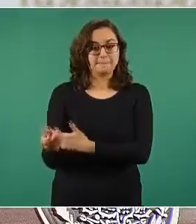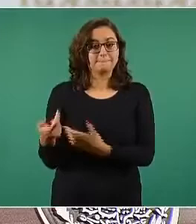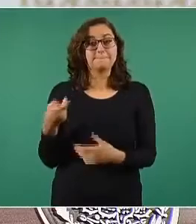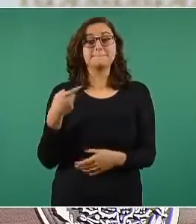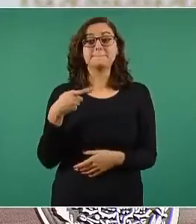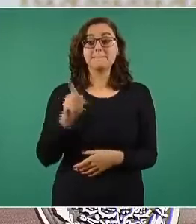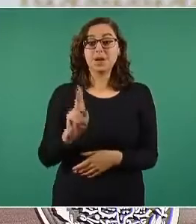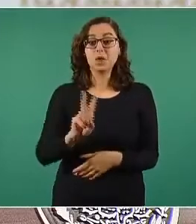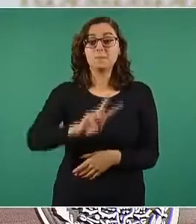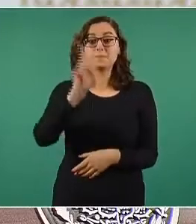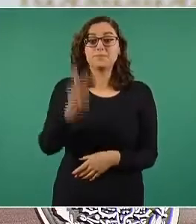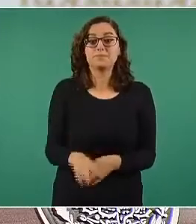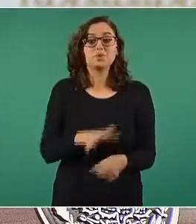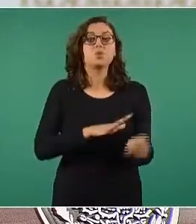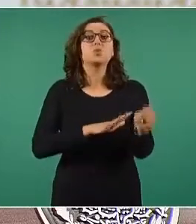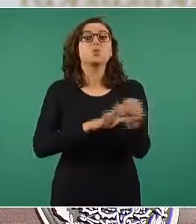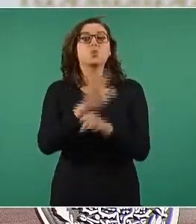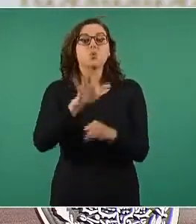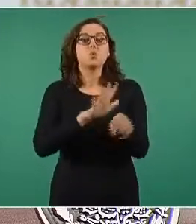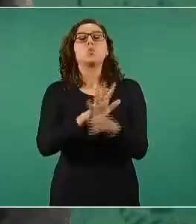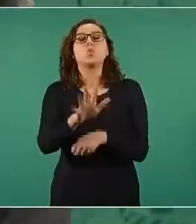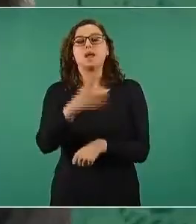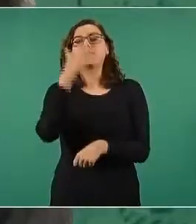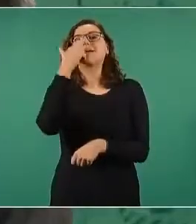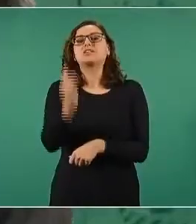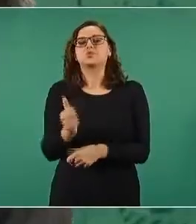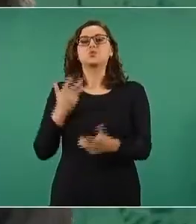él era opositor al candidato